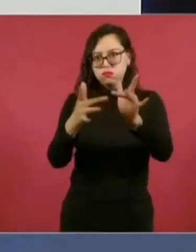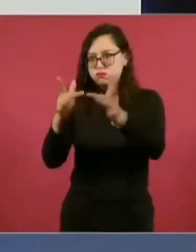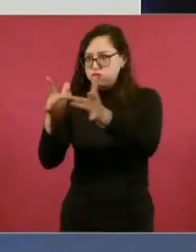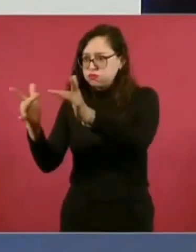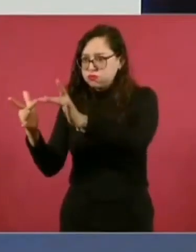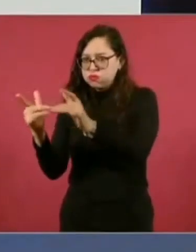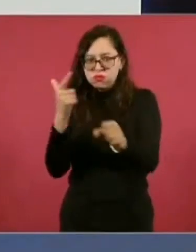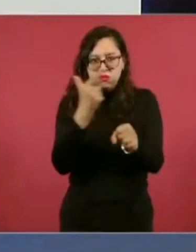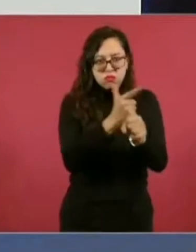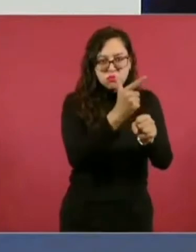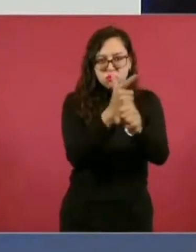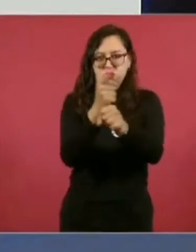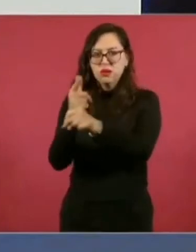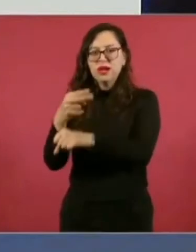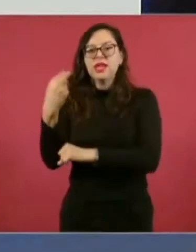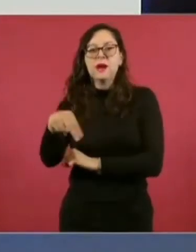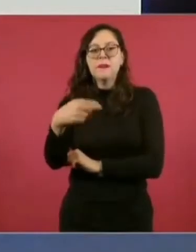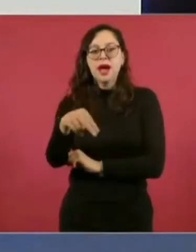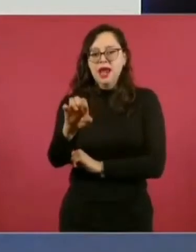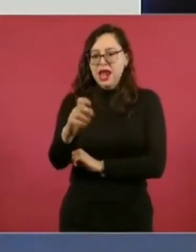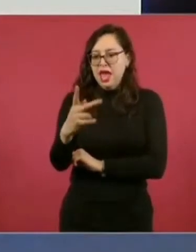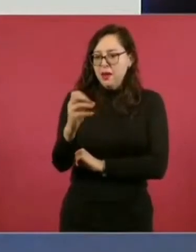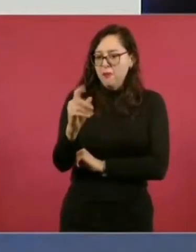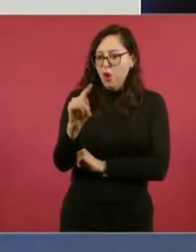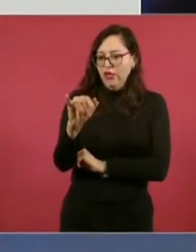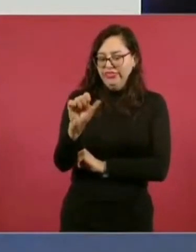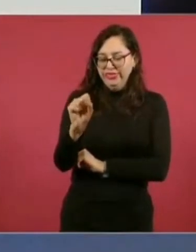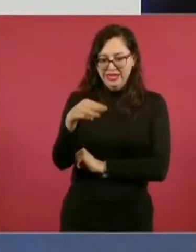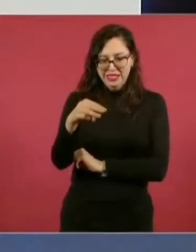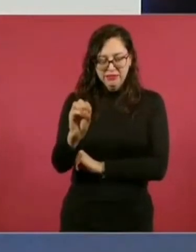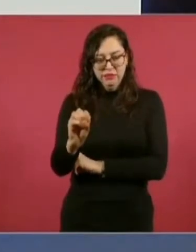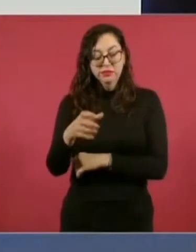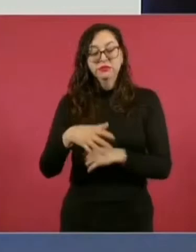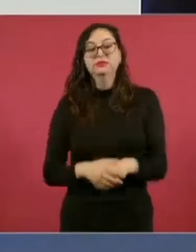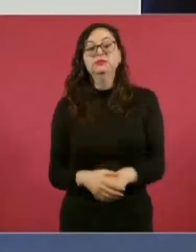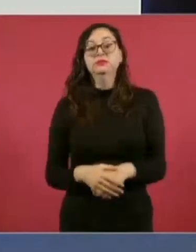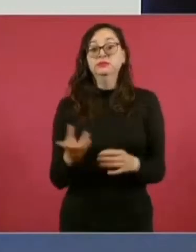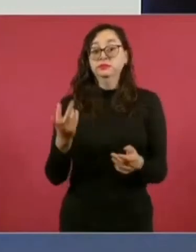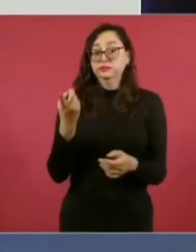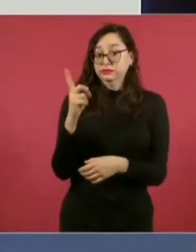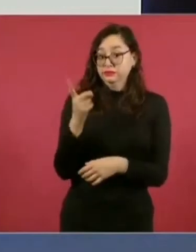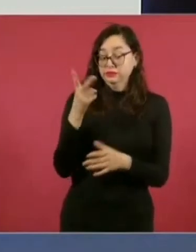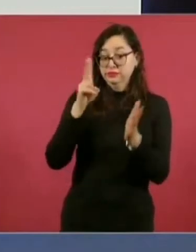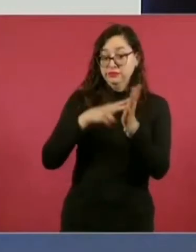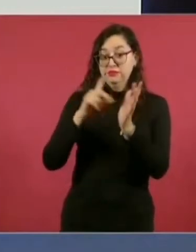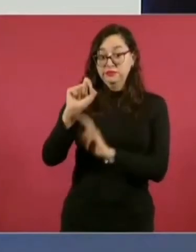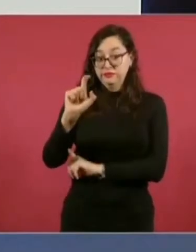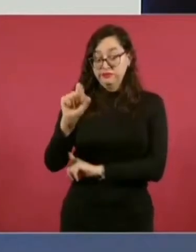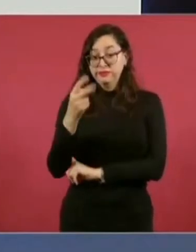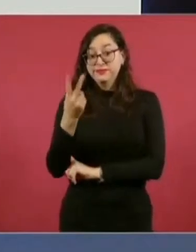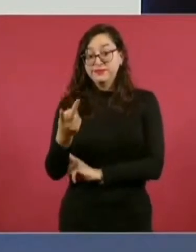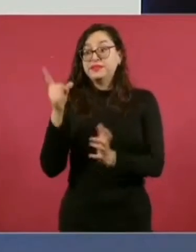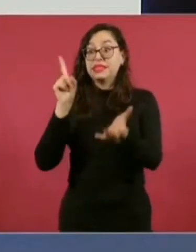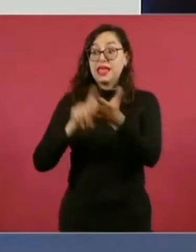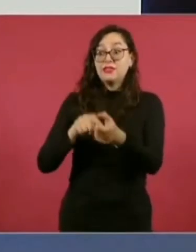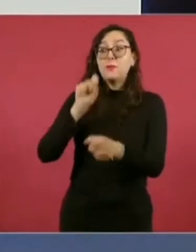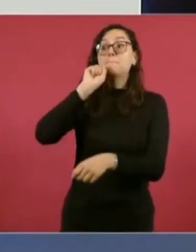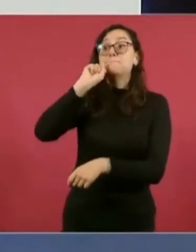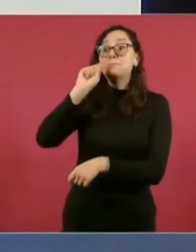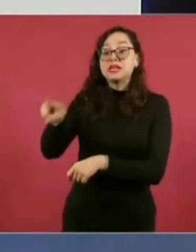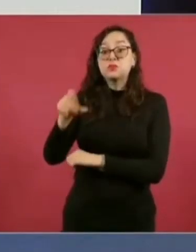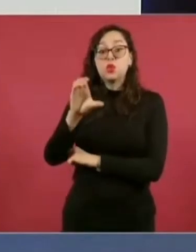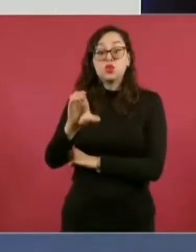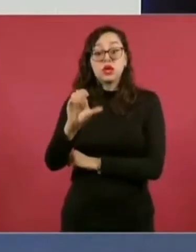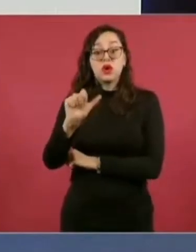Judicial, el nepotismo. Aquí, en diciembre de 2022, el propio Consejo de la Judicatura,